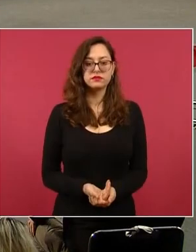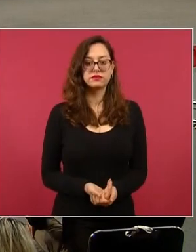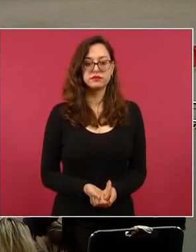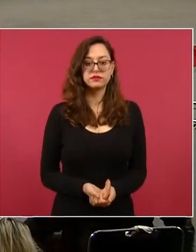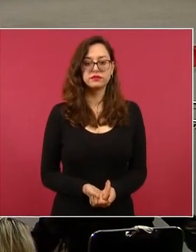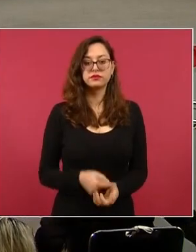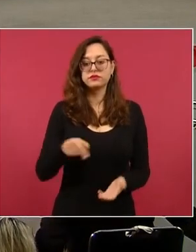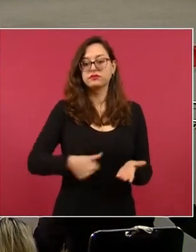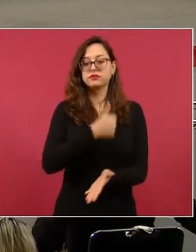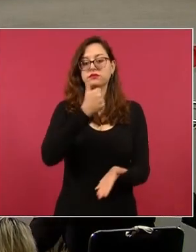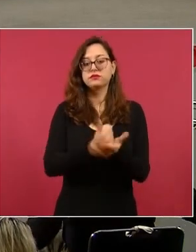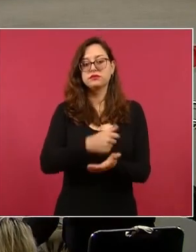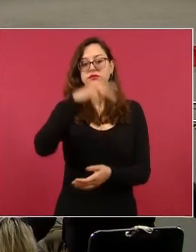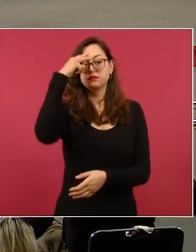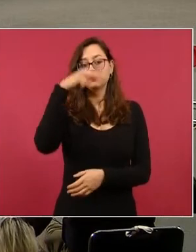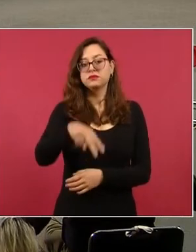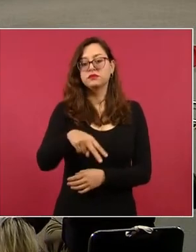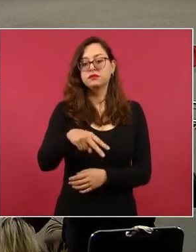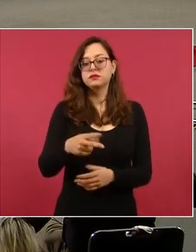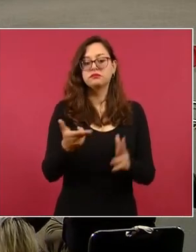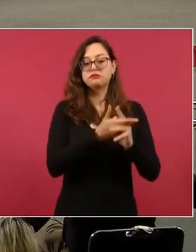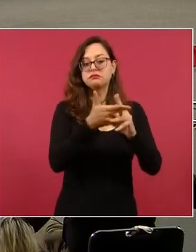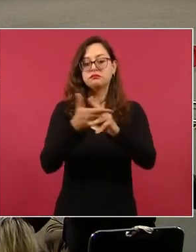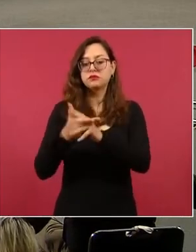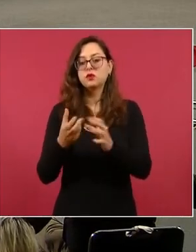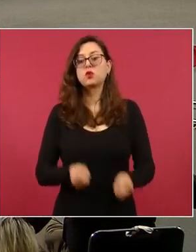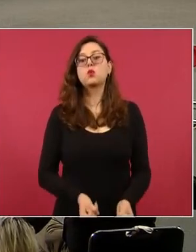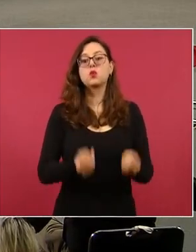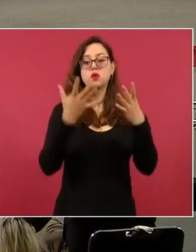Ah, robo de vehículo, mire.